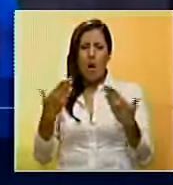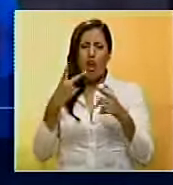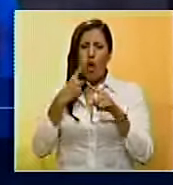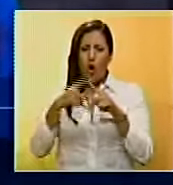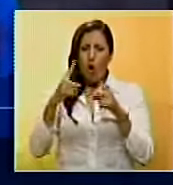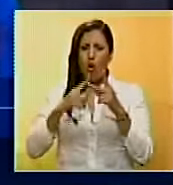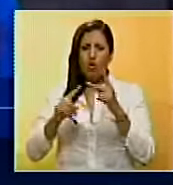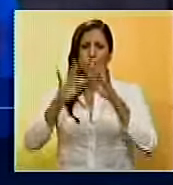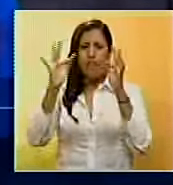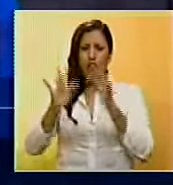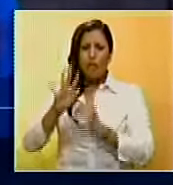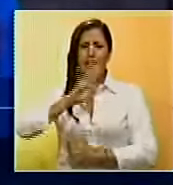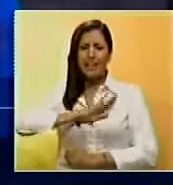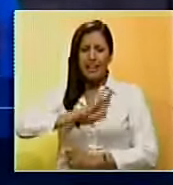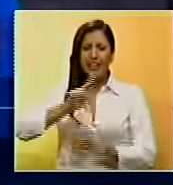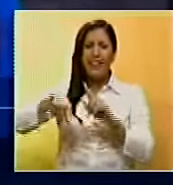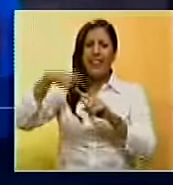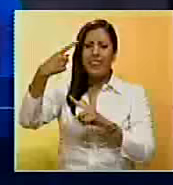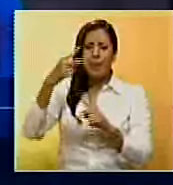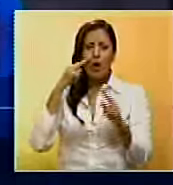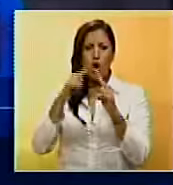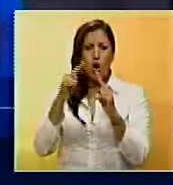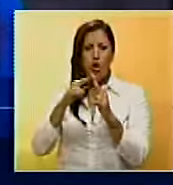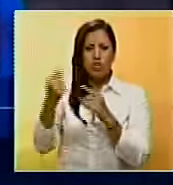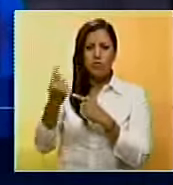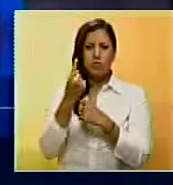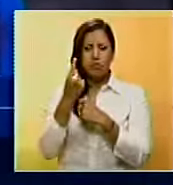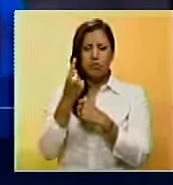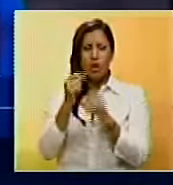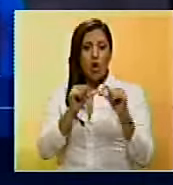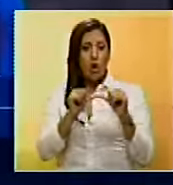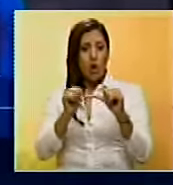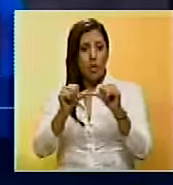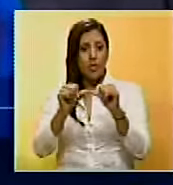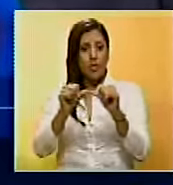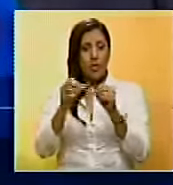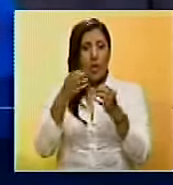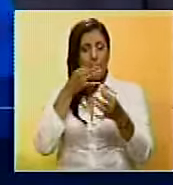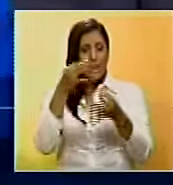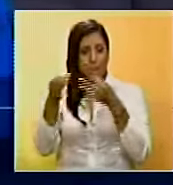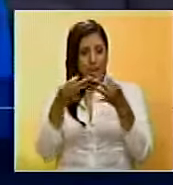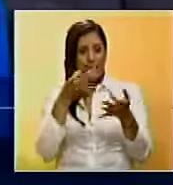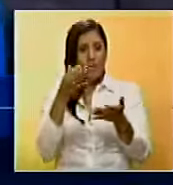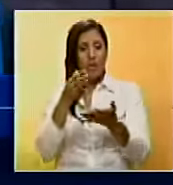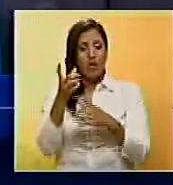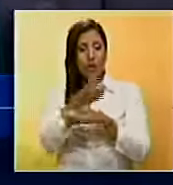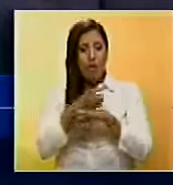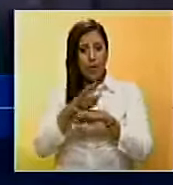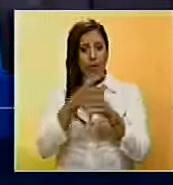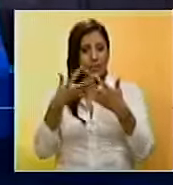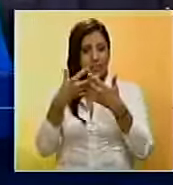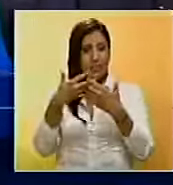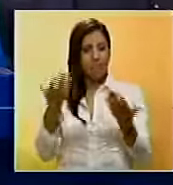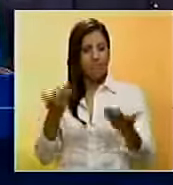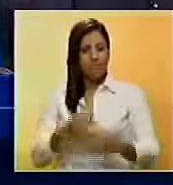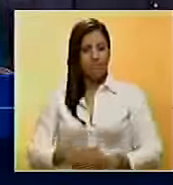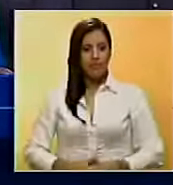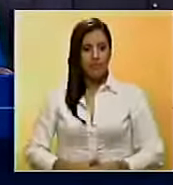otras acciones que se tomarían luego que se conociera esta orden de continuidad del decreto del gobierno de los Estados